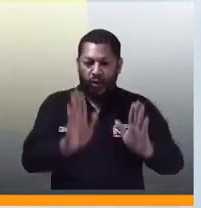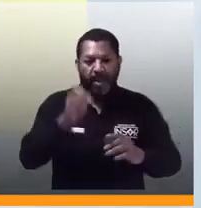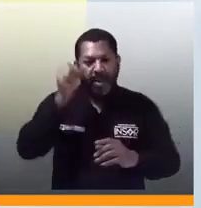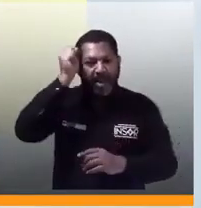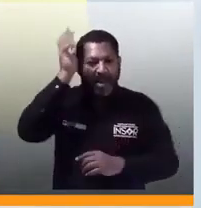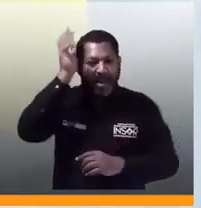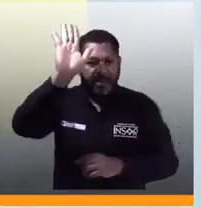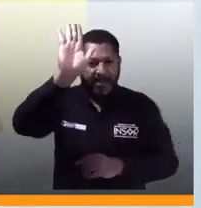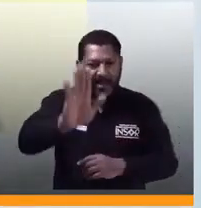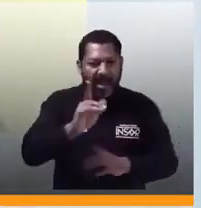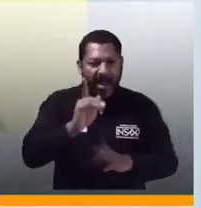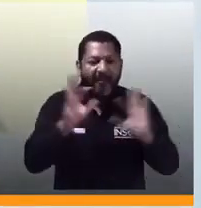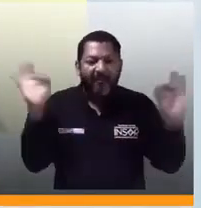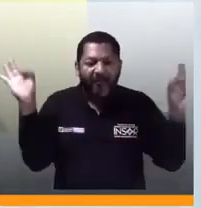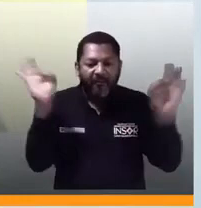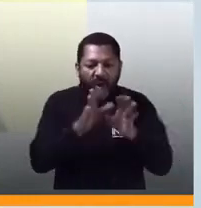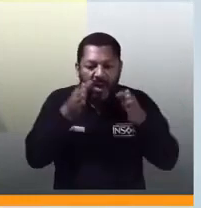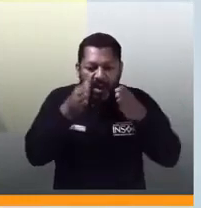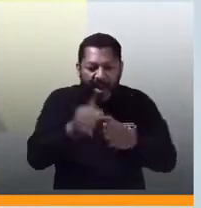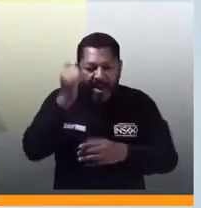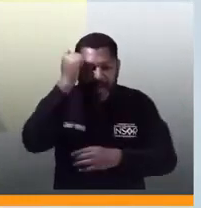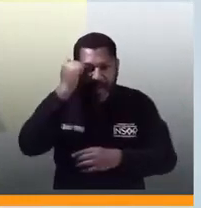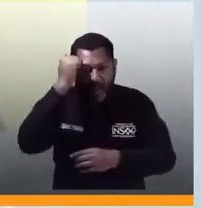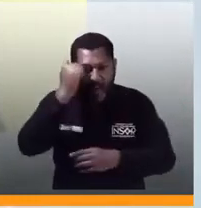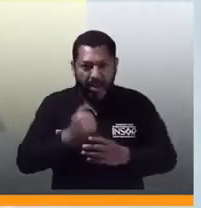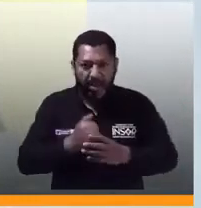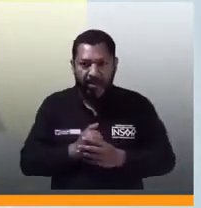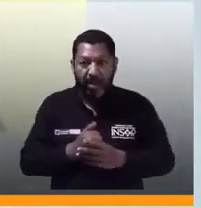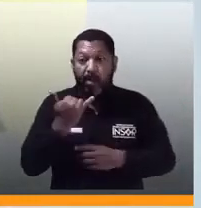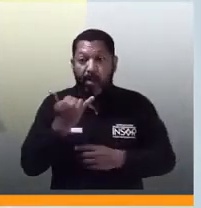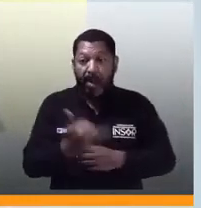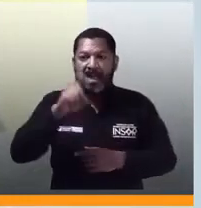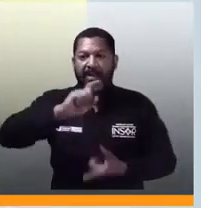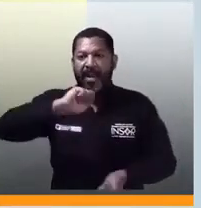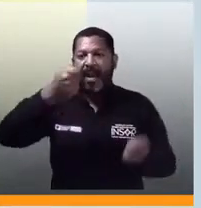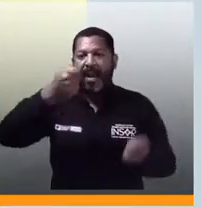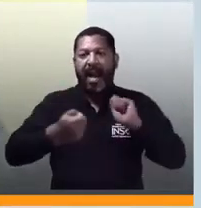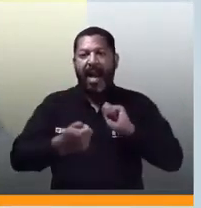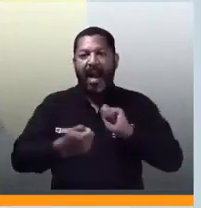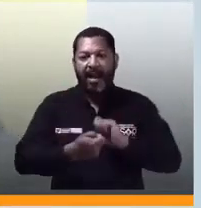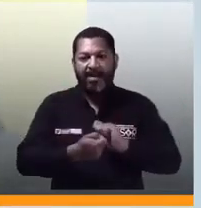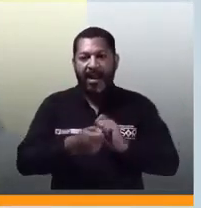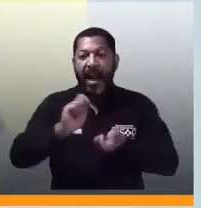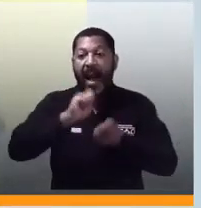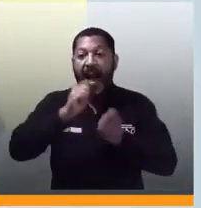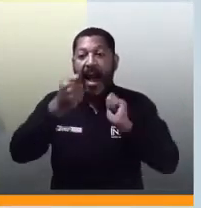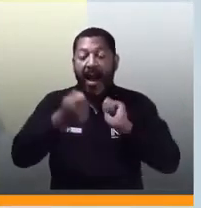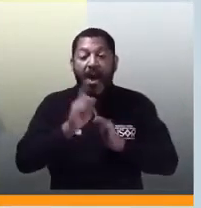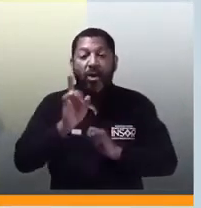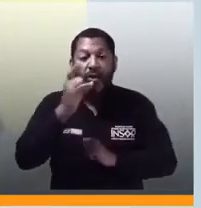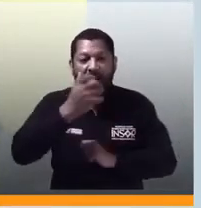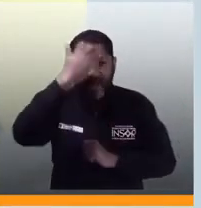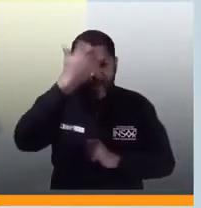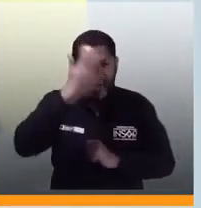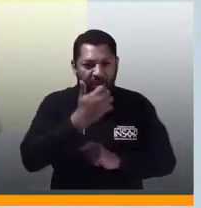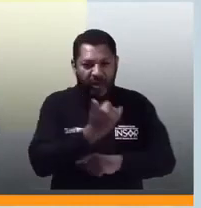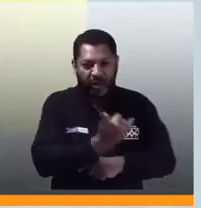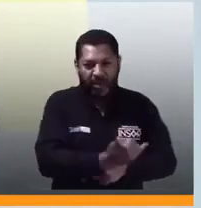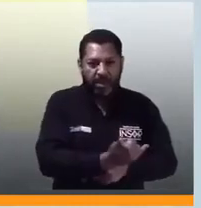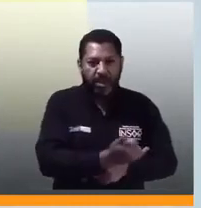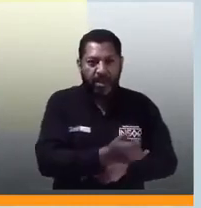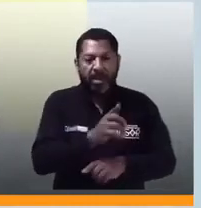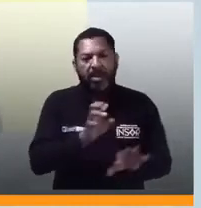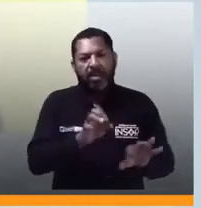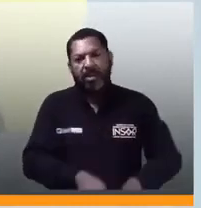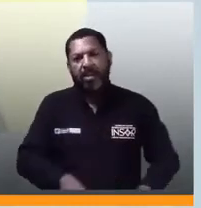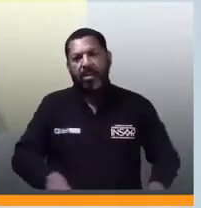enfoque pedagógico, necesariamente entonces tenemos que cambiar la evaluación, y la evaluación entonces se convierte en clave, que